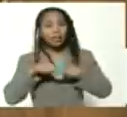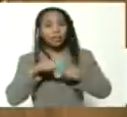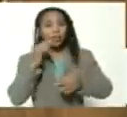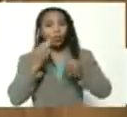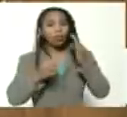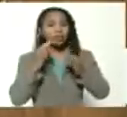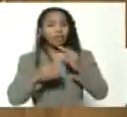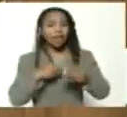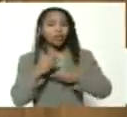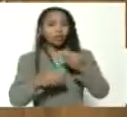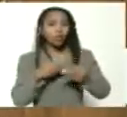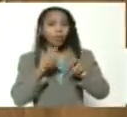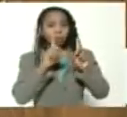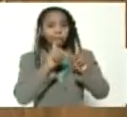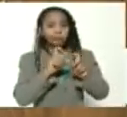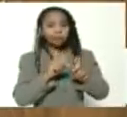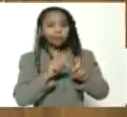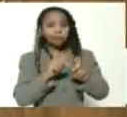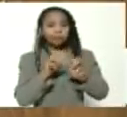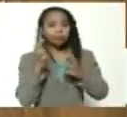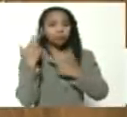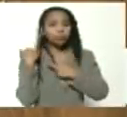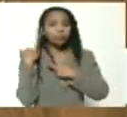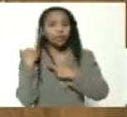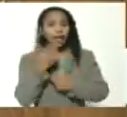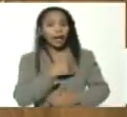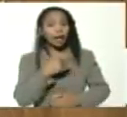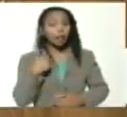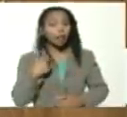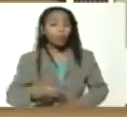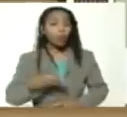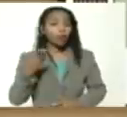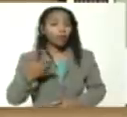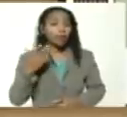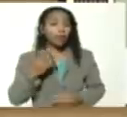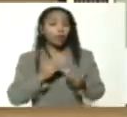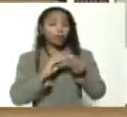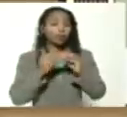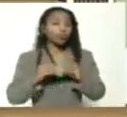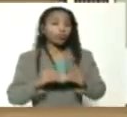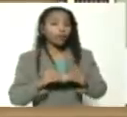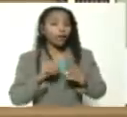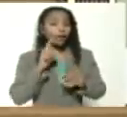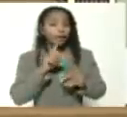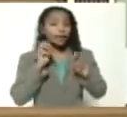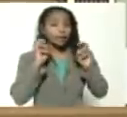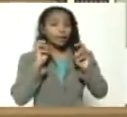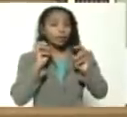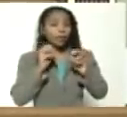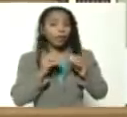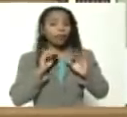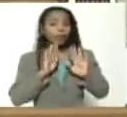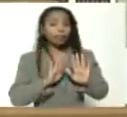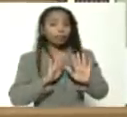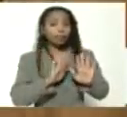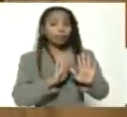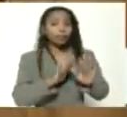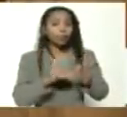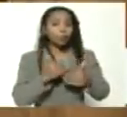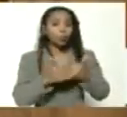igualmente encuestas y entrevistas al respecto. Creemos importante crear y construir sobre este tema de retardo procesal una